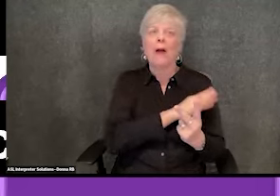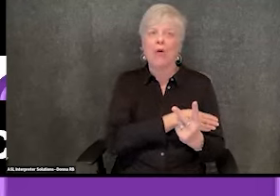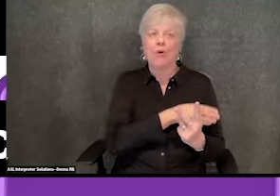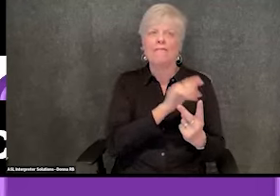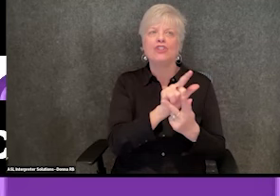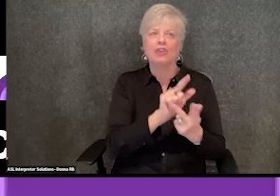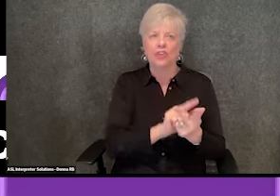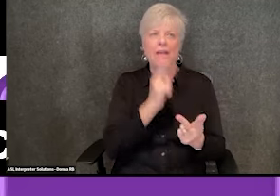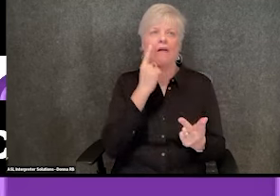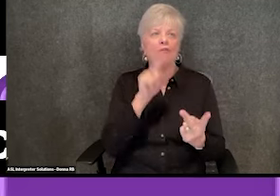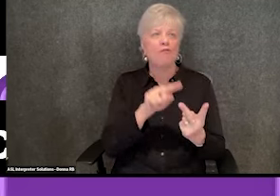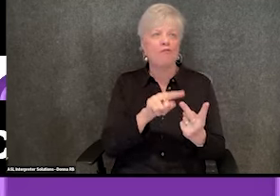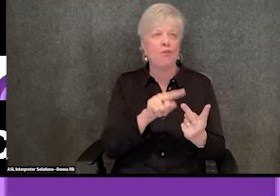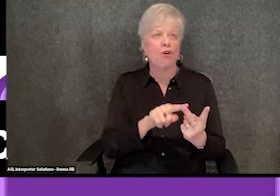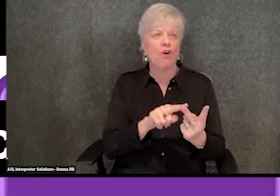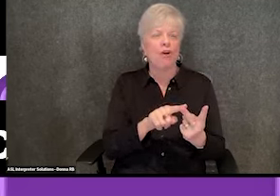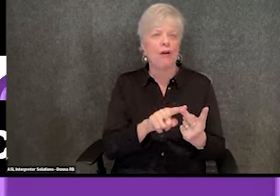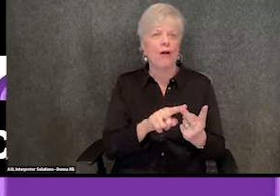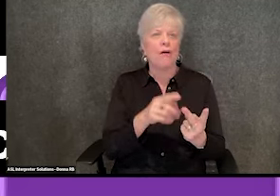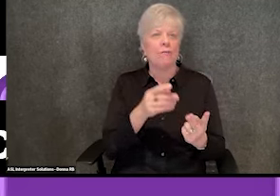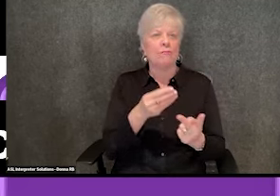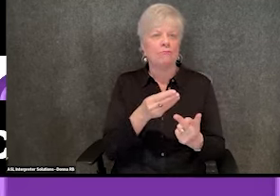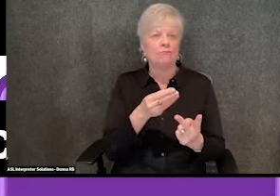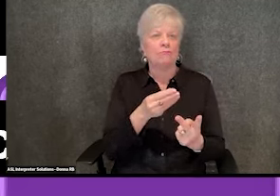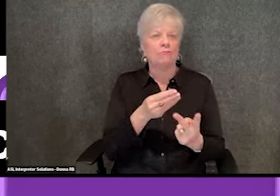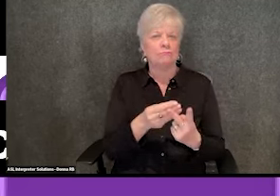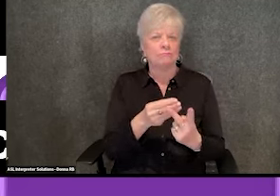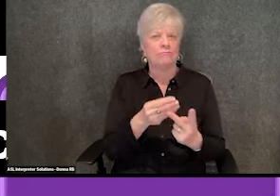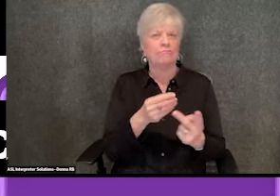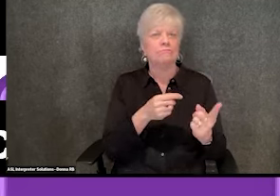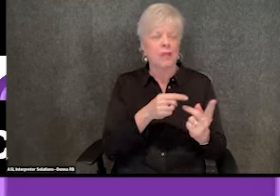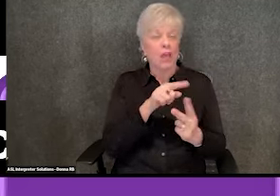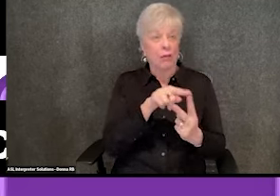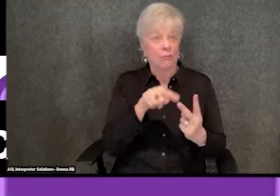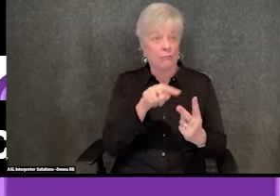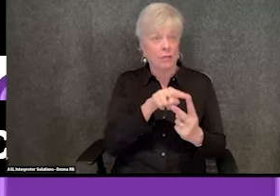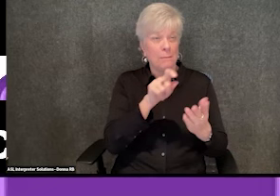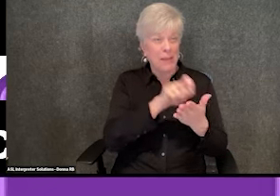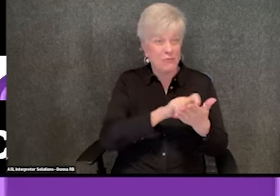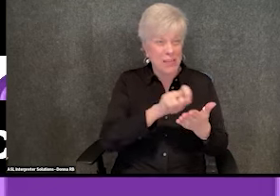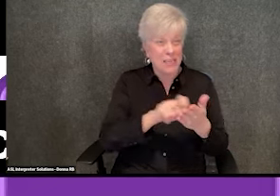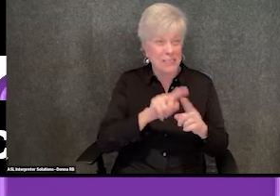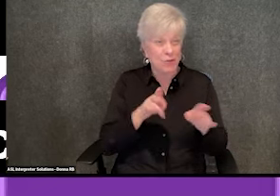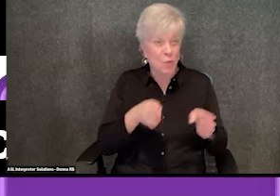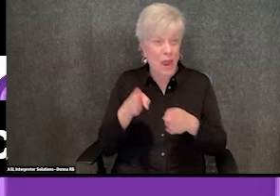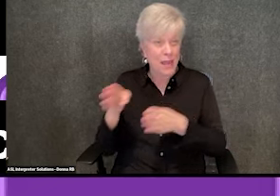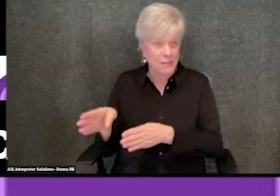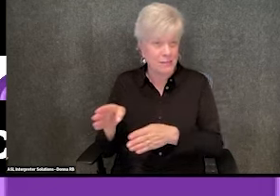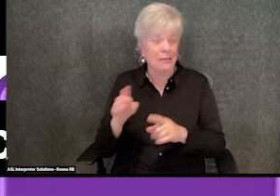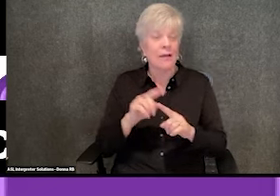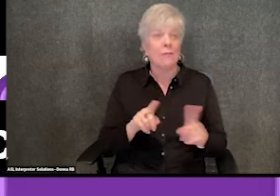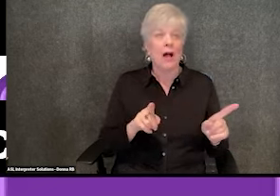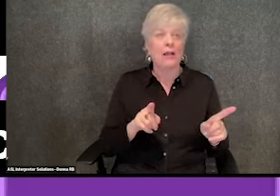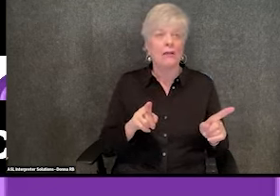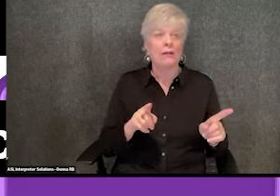para decisiones de salud y decisiones sobre